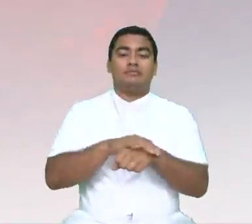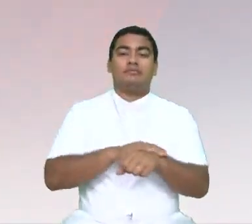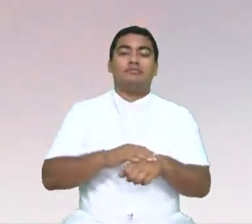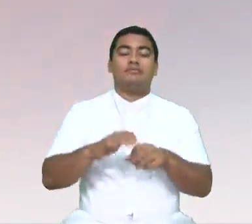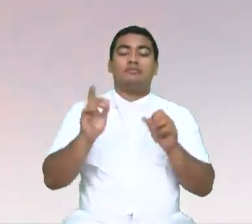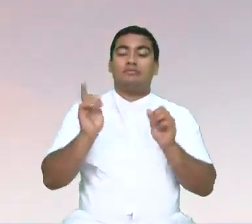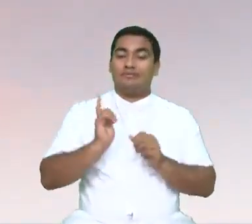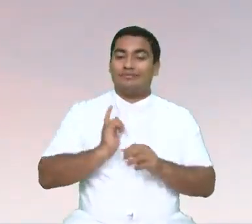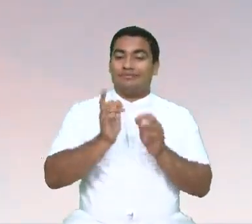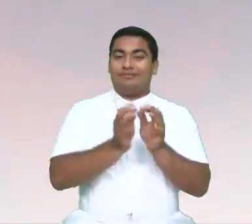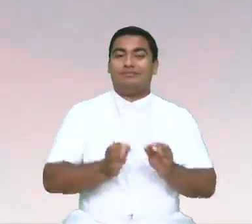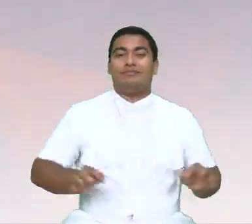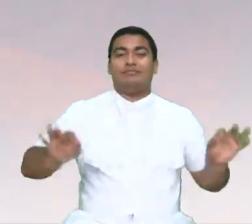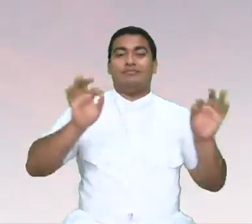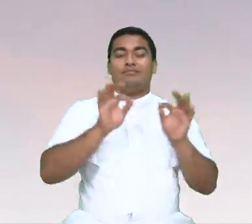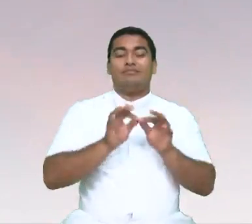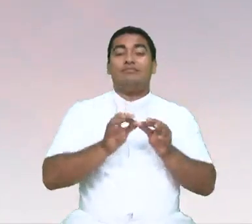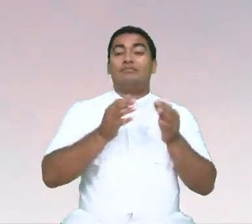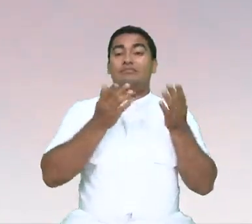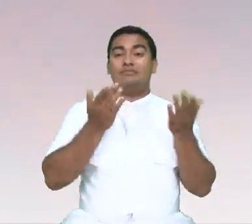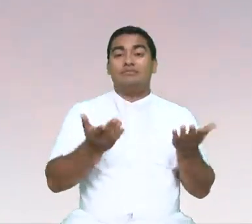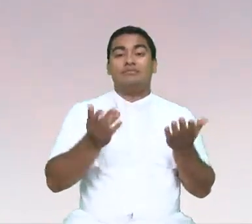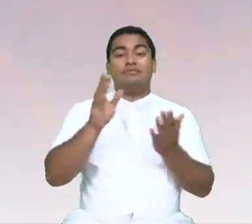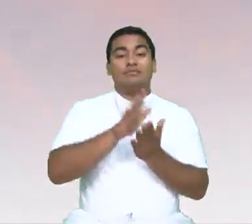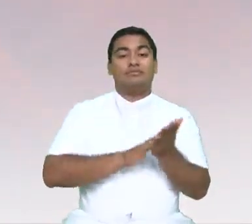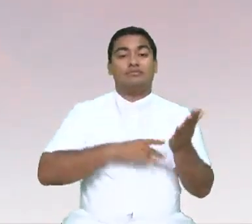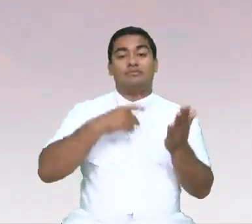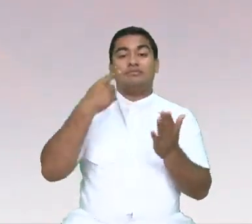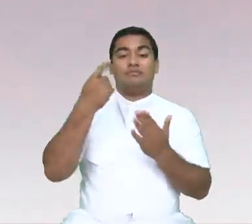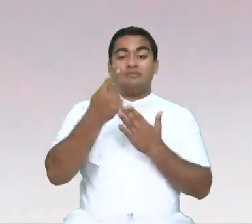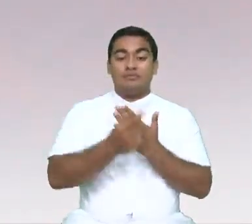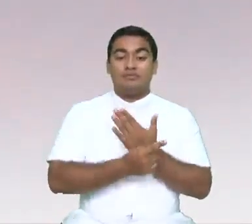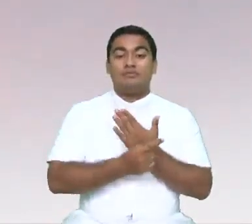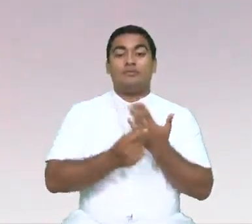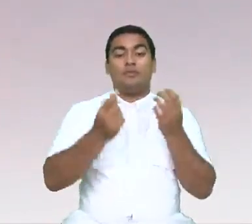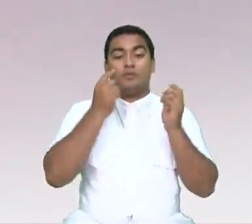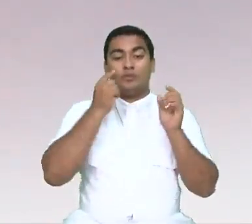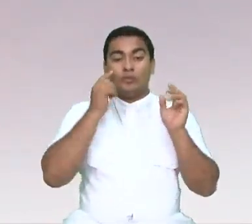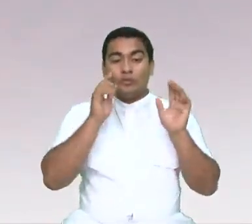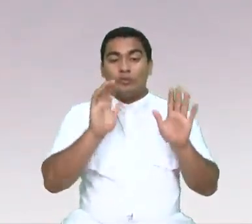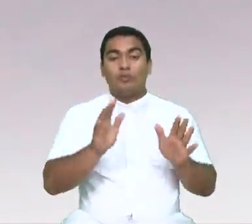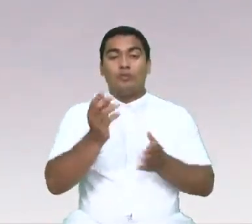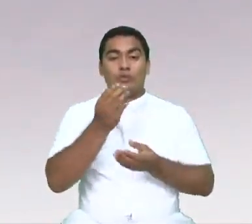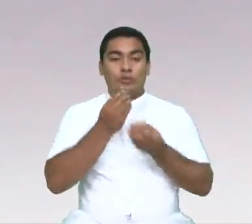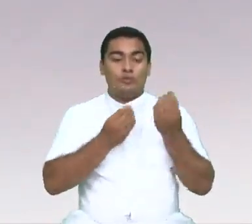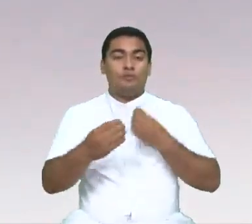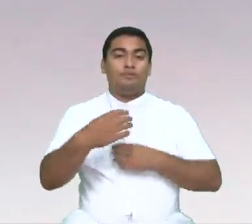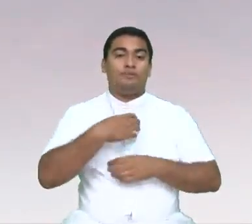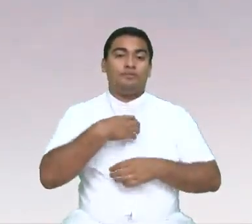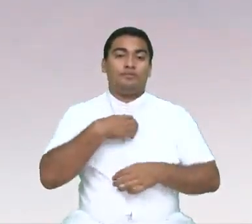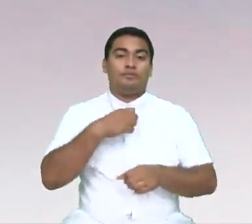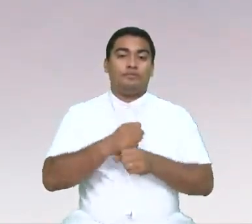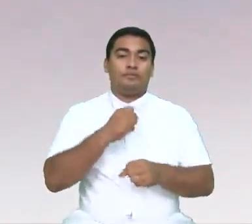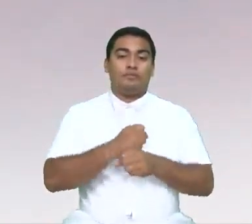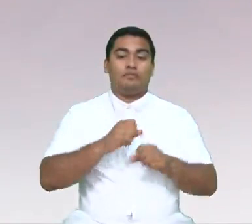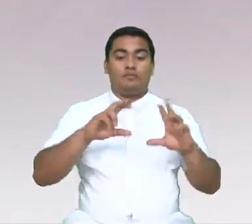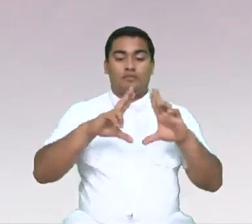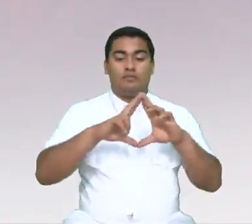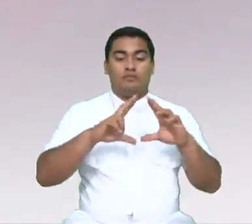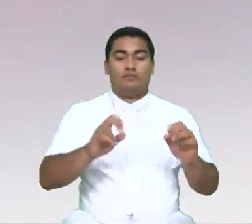valiosísima información para los programas de seguridad alimentaria que desarrollamos en esta Nicaragua